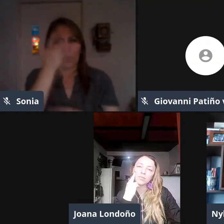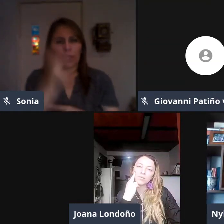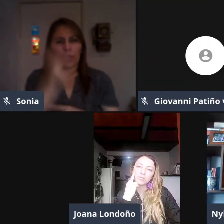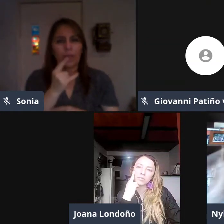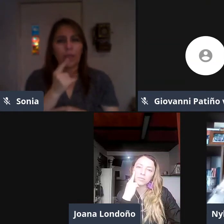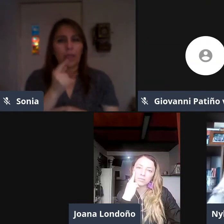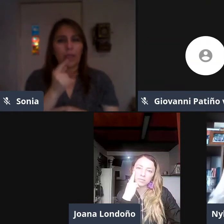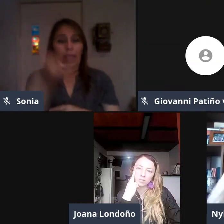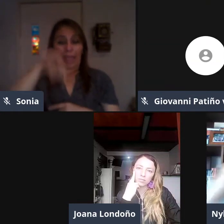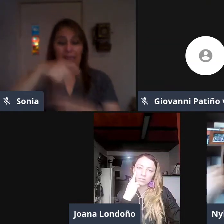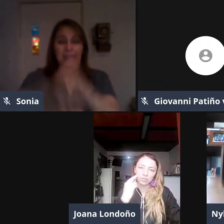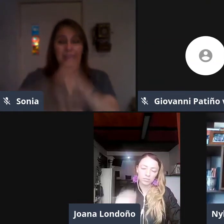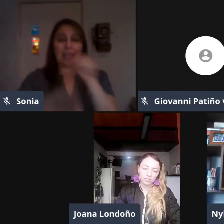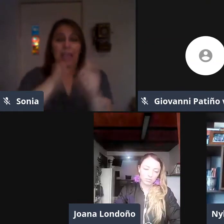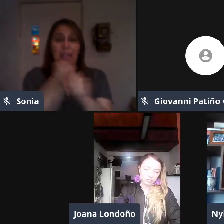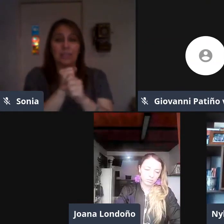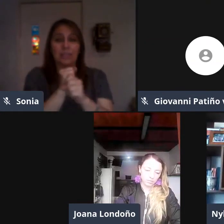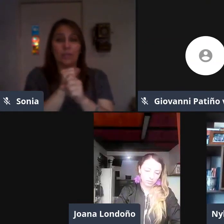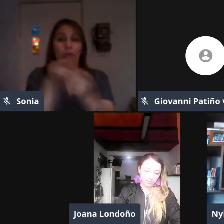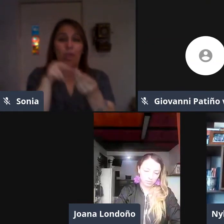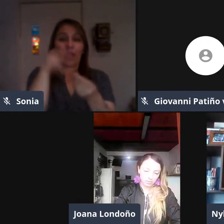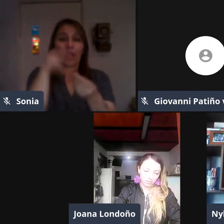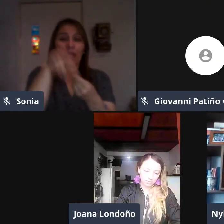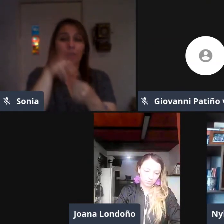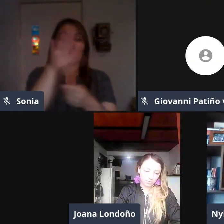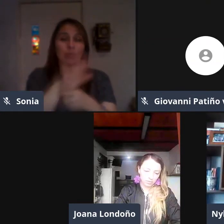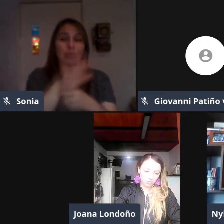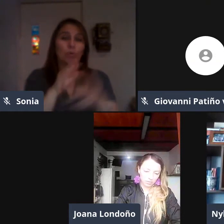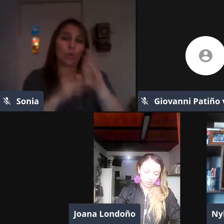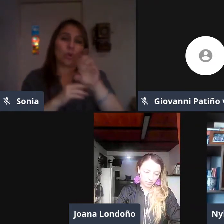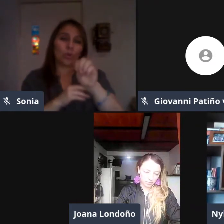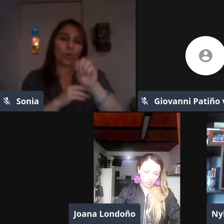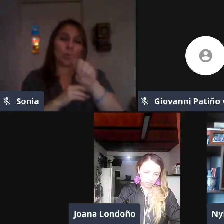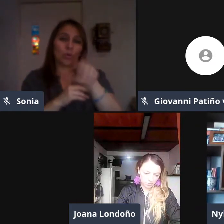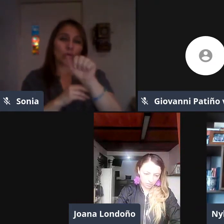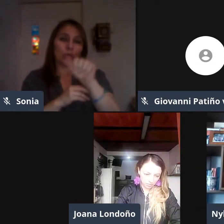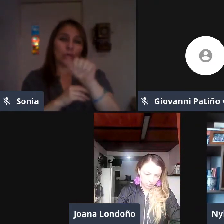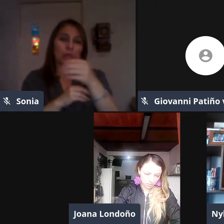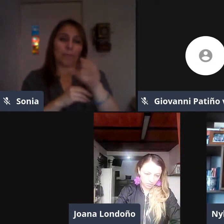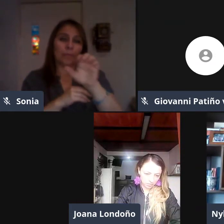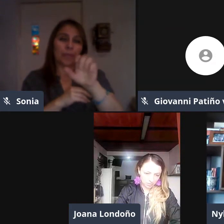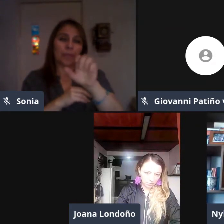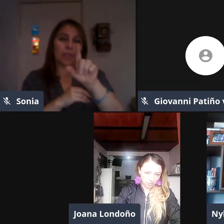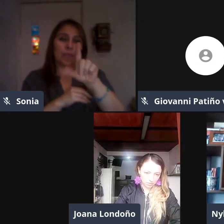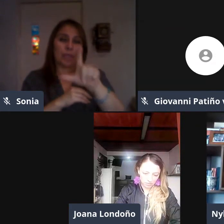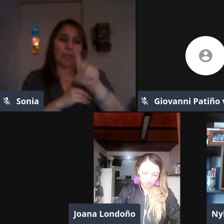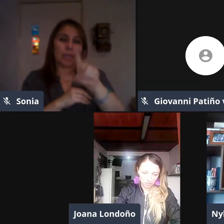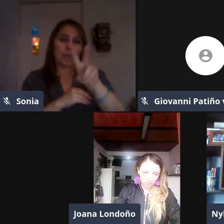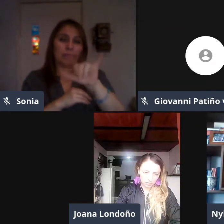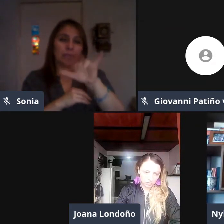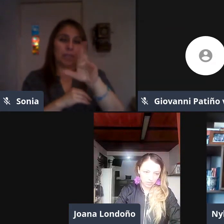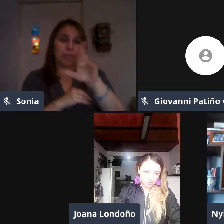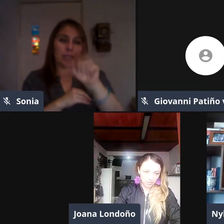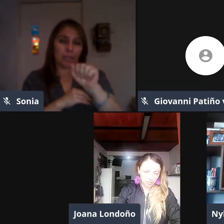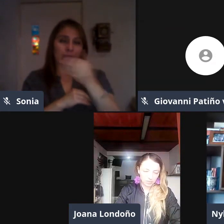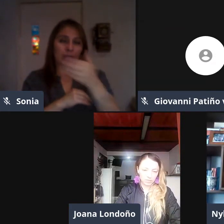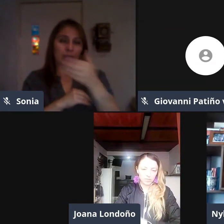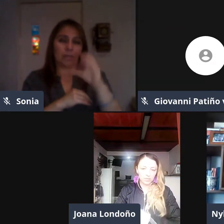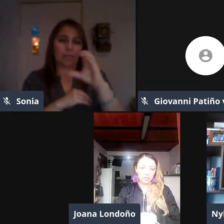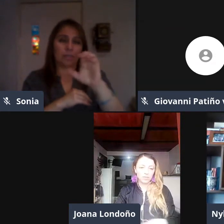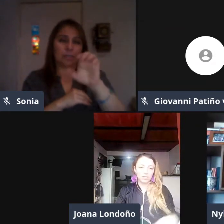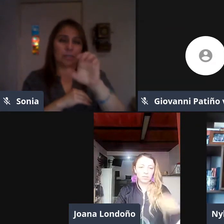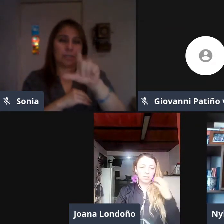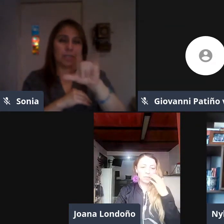caso de rosal vida tocar directamente con mi novela para quienes la